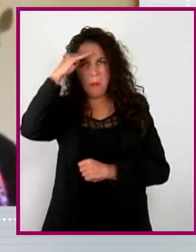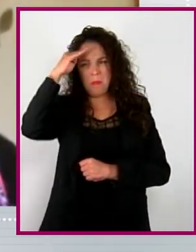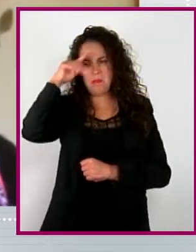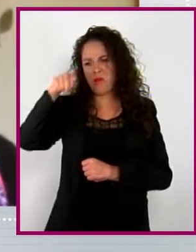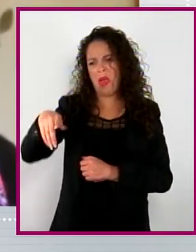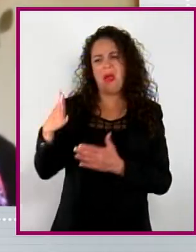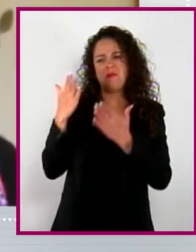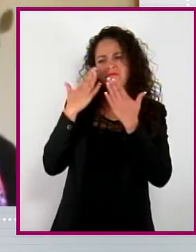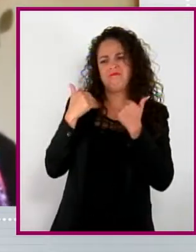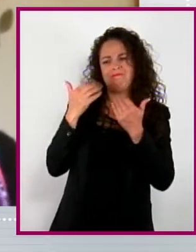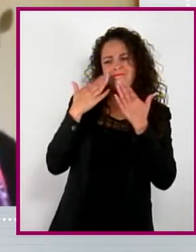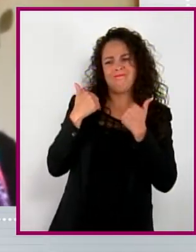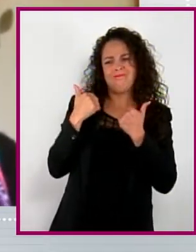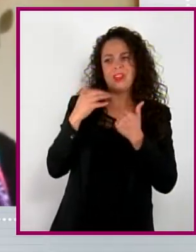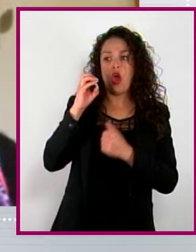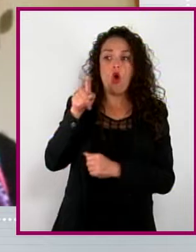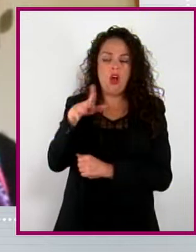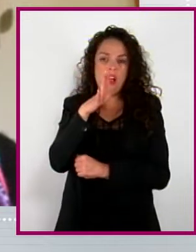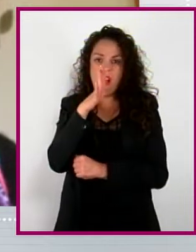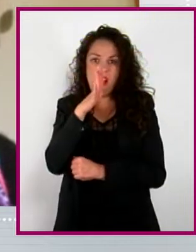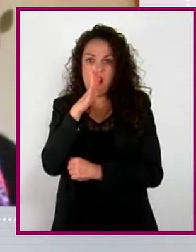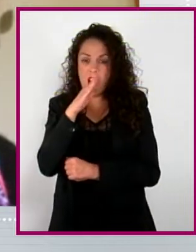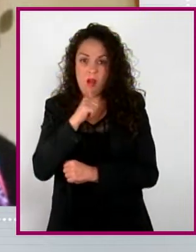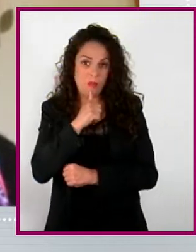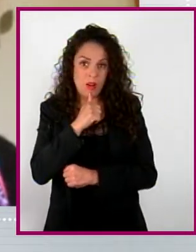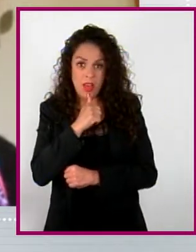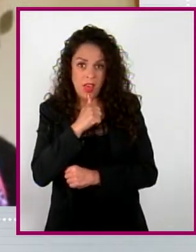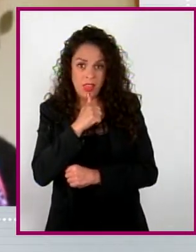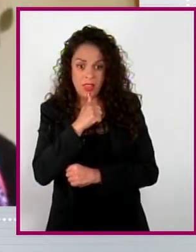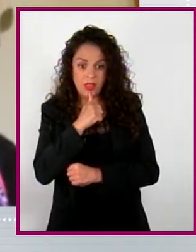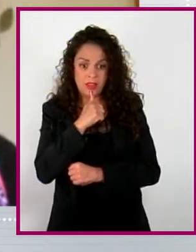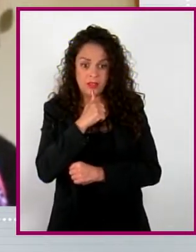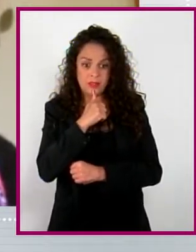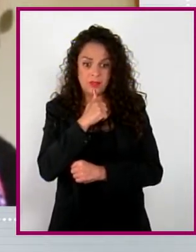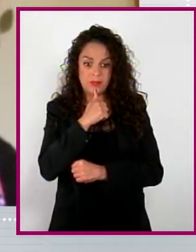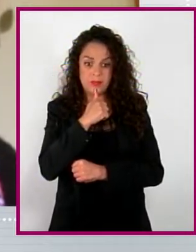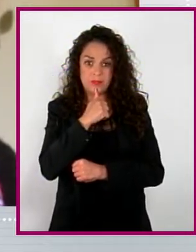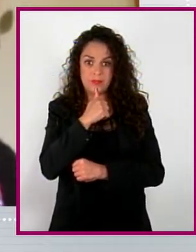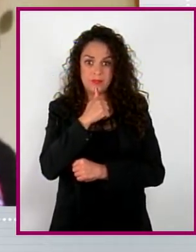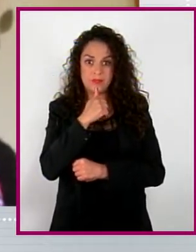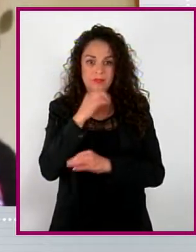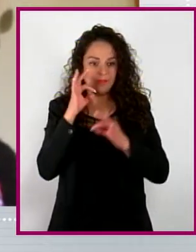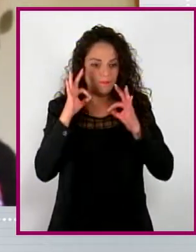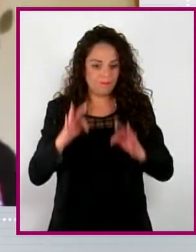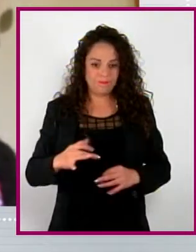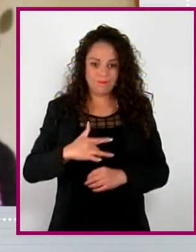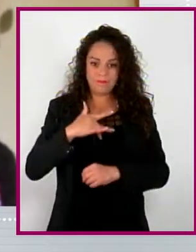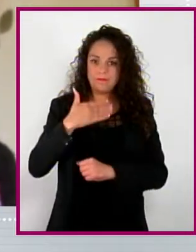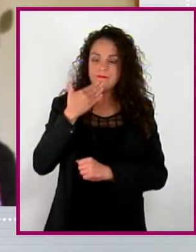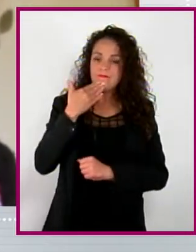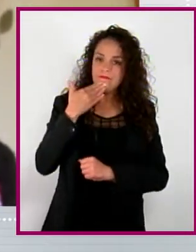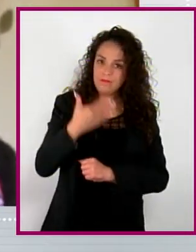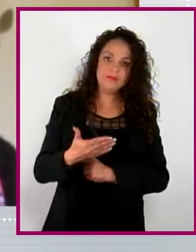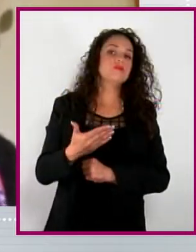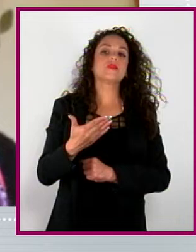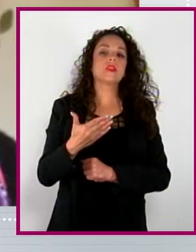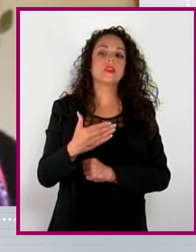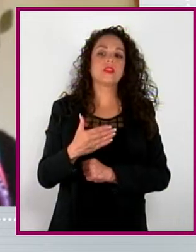son incapaces de poder ejercer su sexualidad de manera plena y de poner